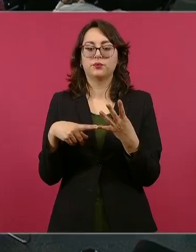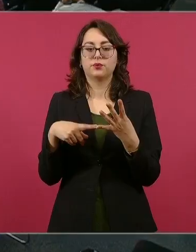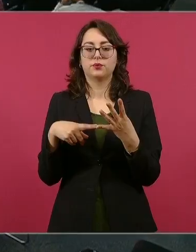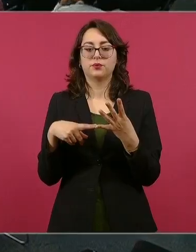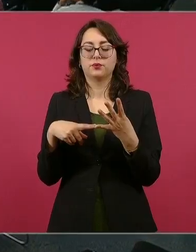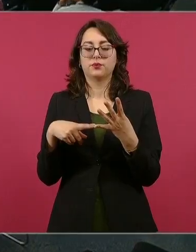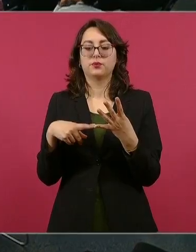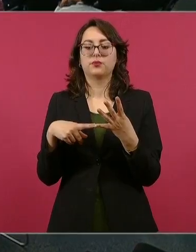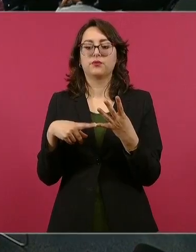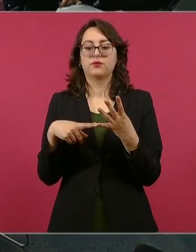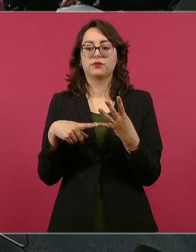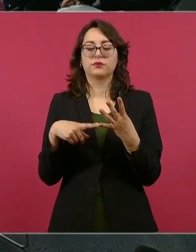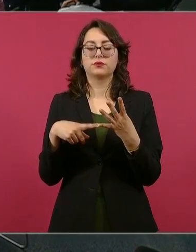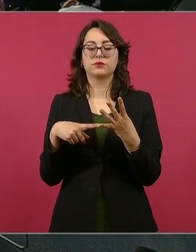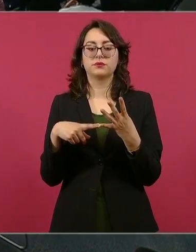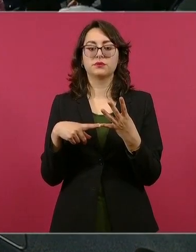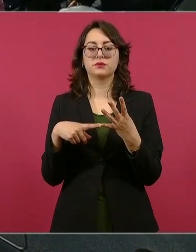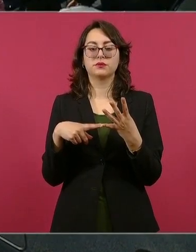Ya hemos estado en